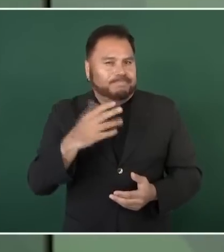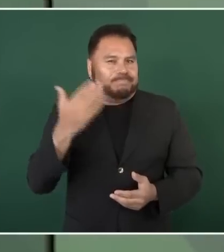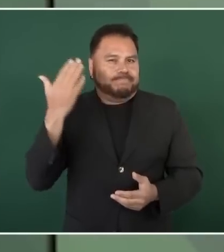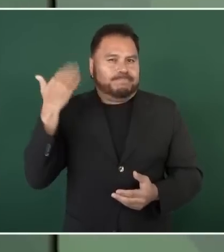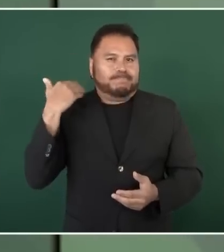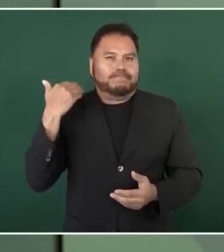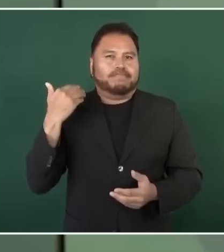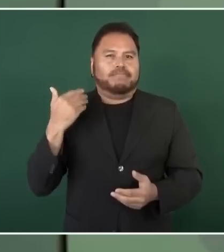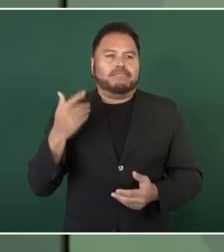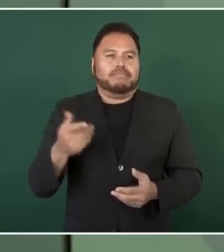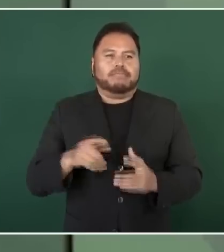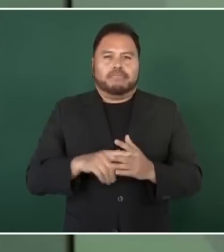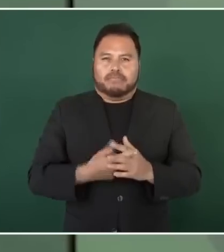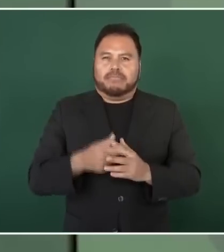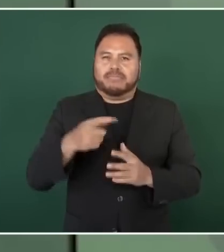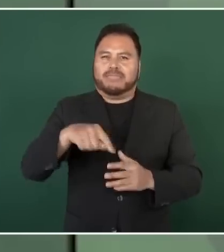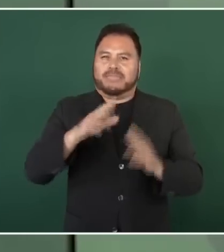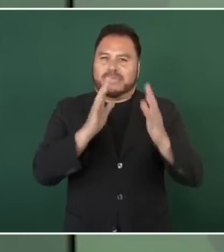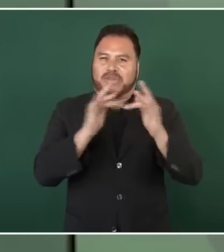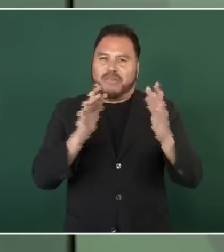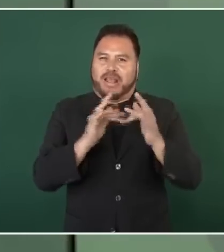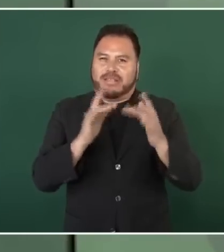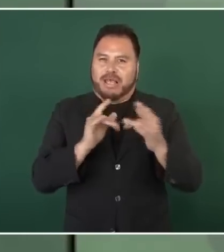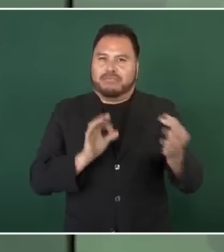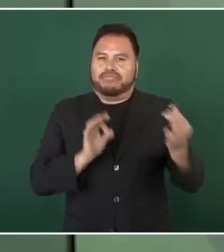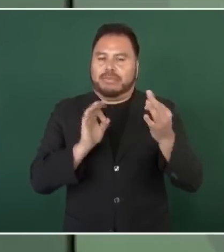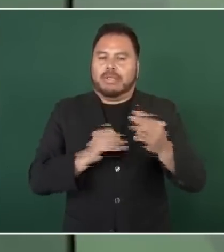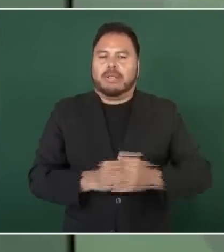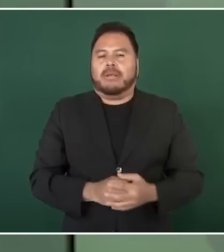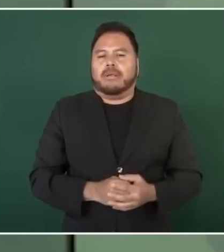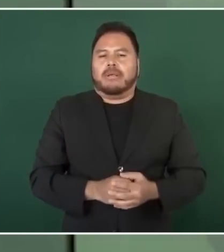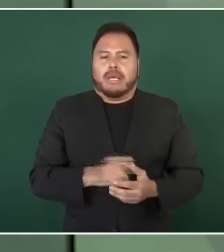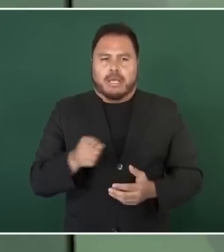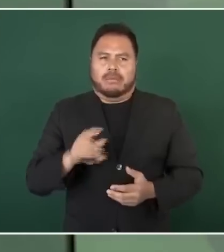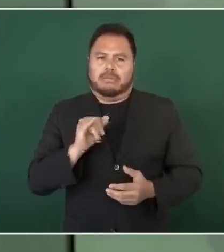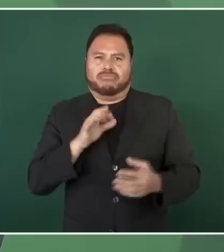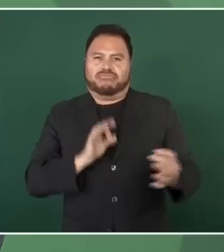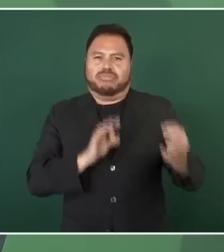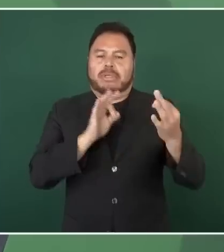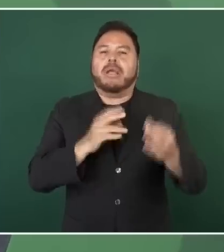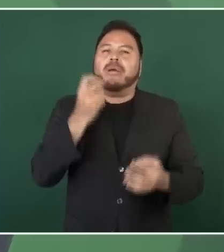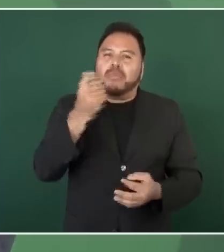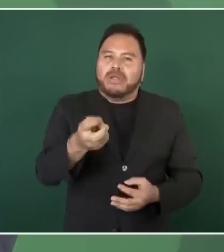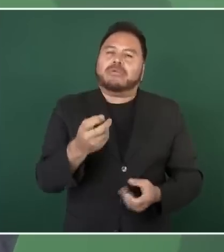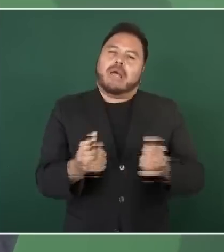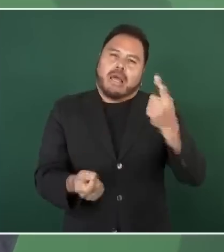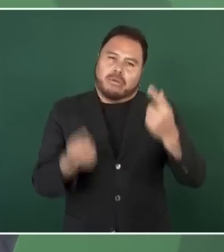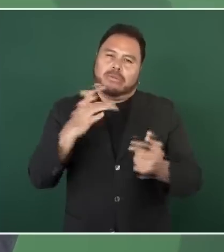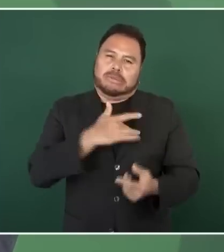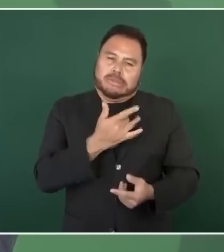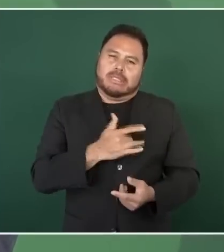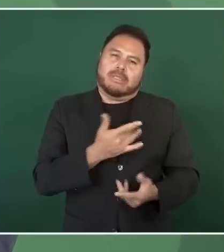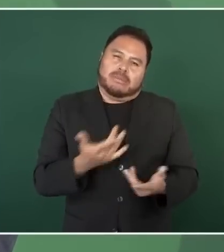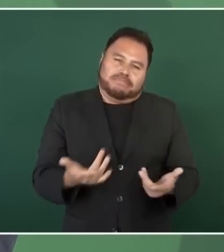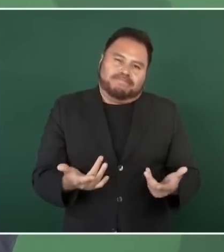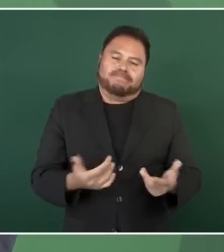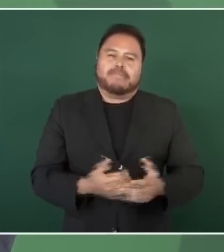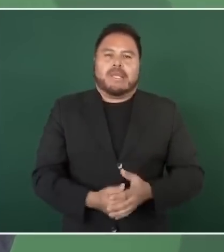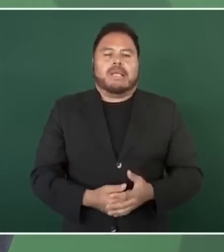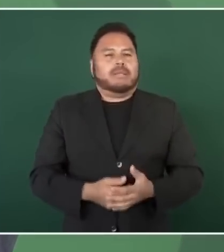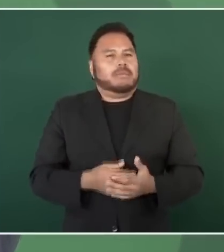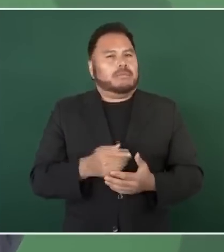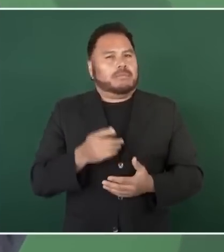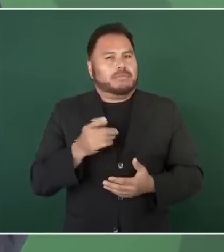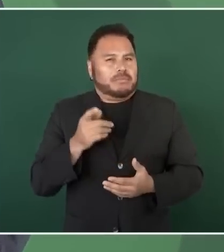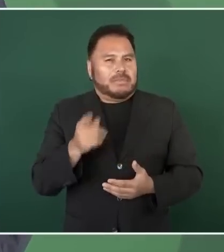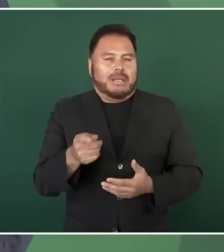con la invasión francesa. Entonces, hay quienes sostienen que